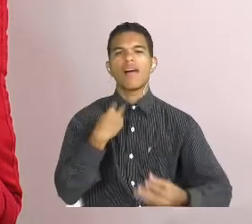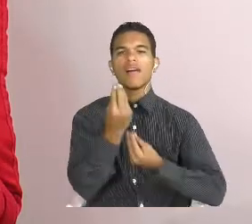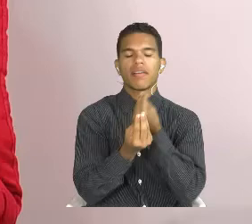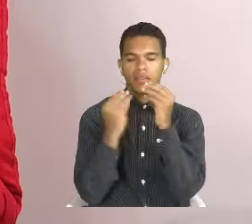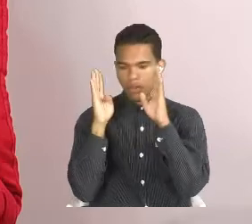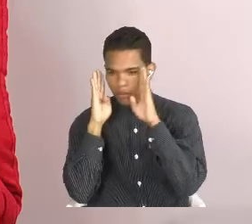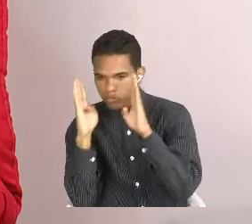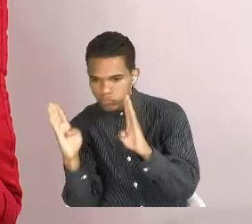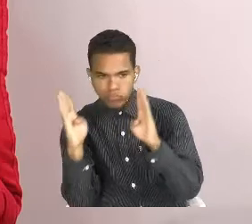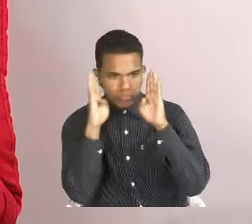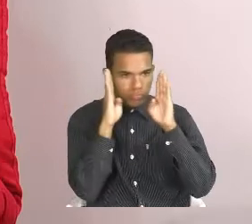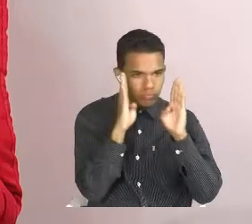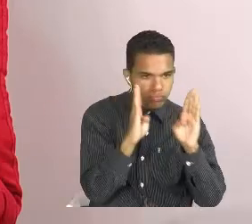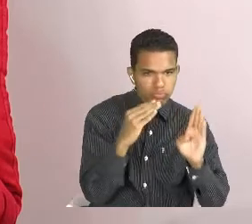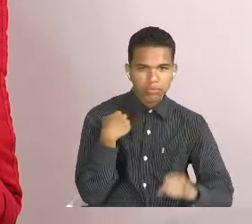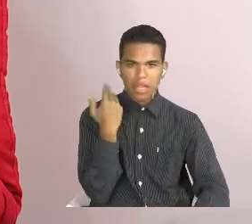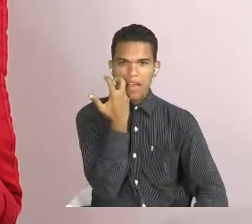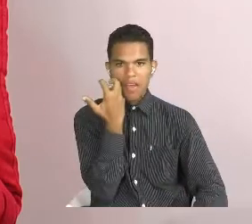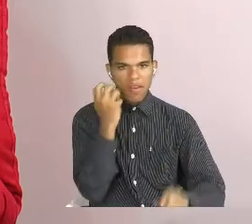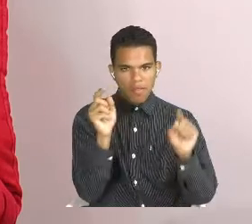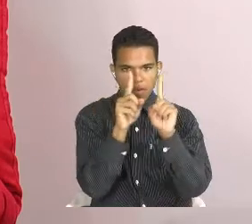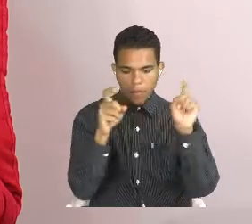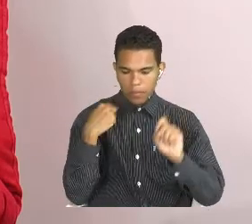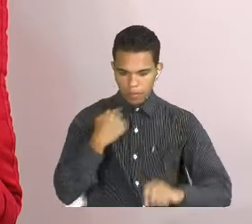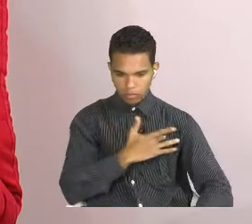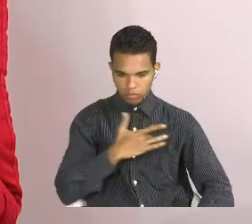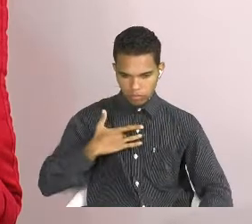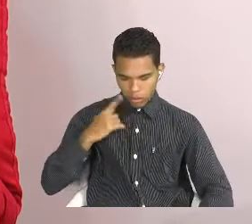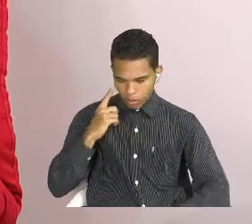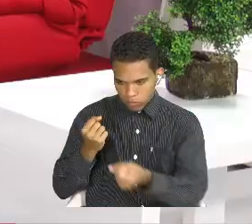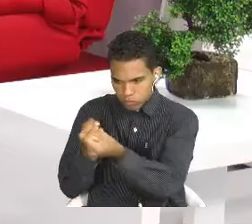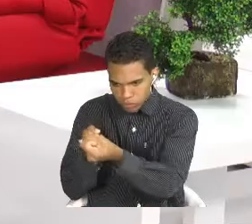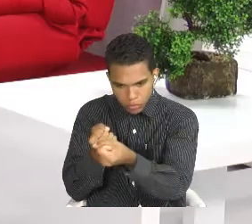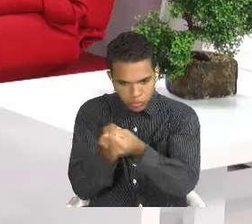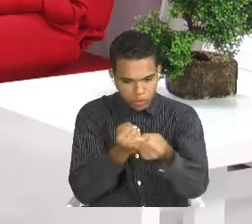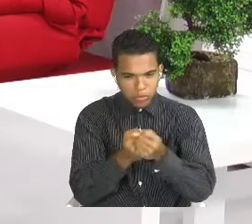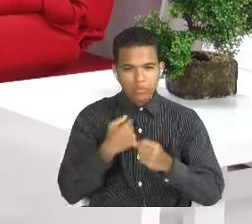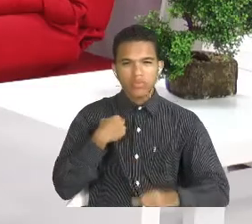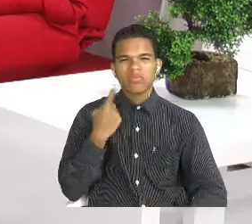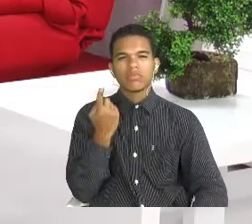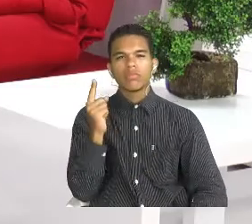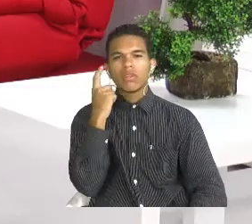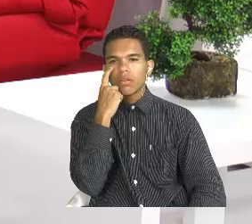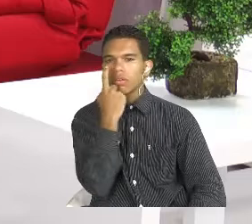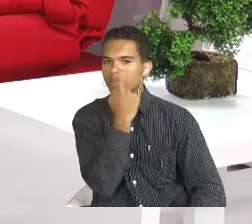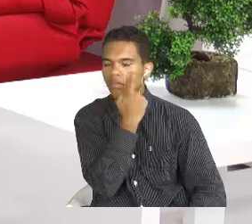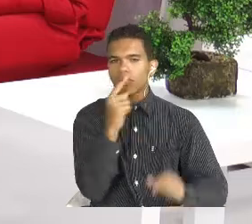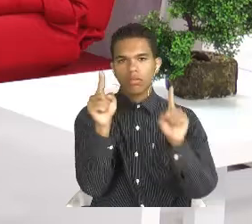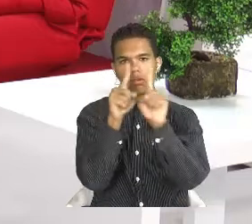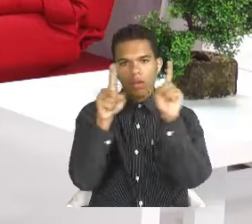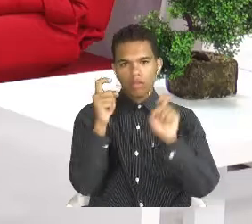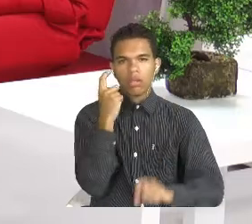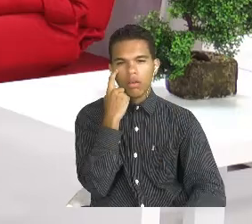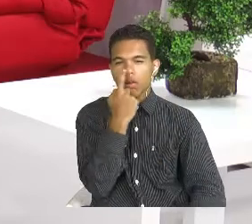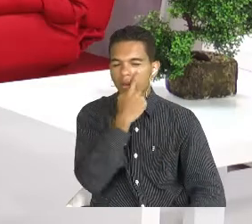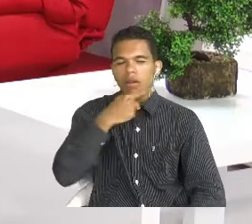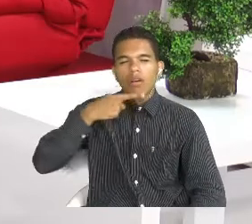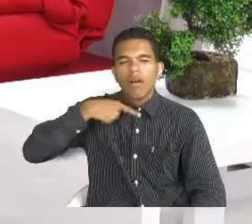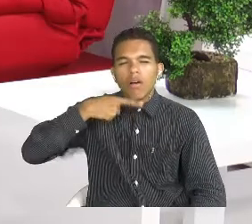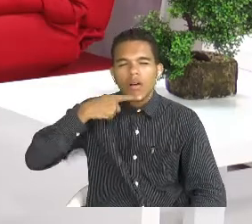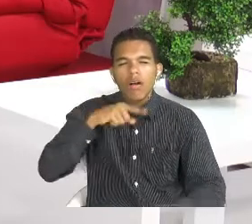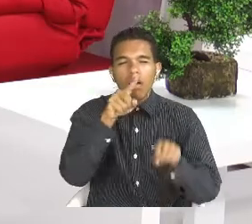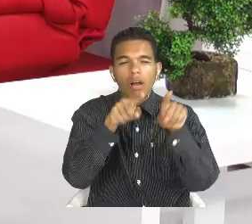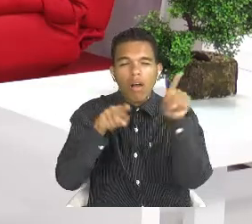y tratar de dar un poquito más de salud y vitalidad a los ojitos de todos los barranqueños y de la región. Perfecto, sí